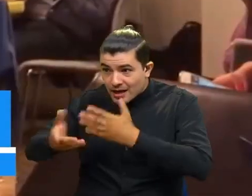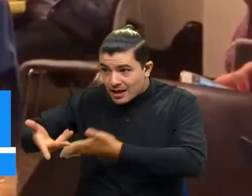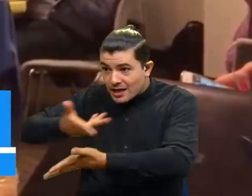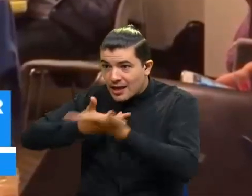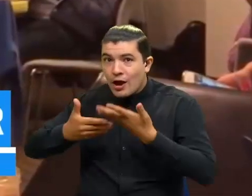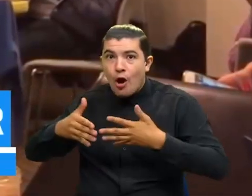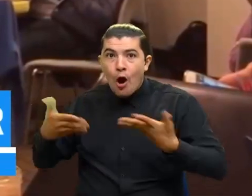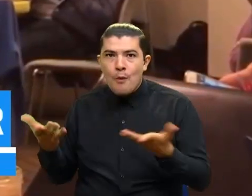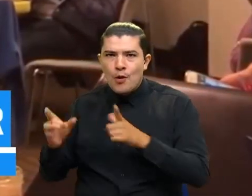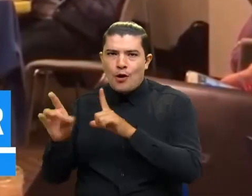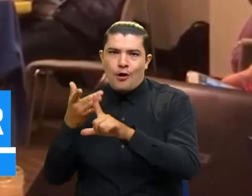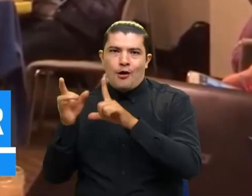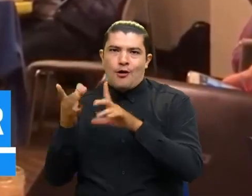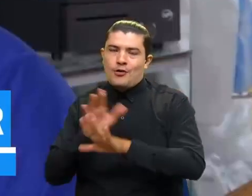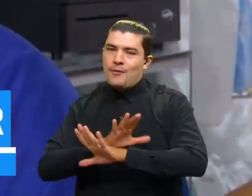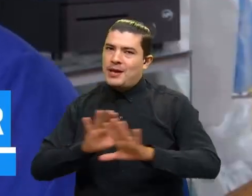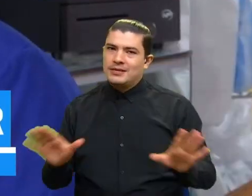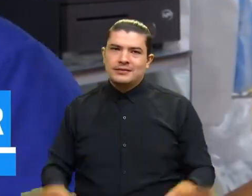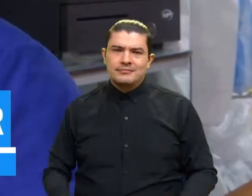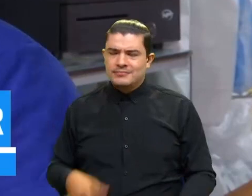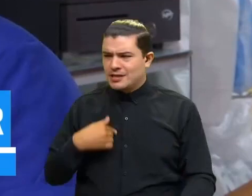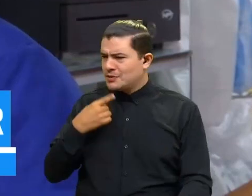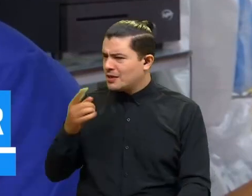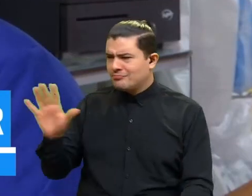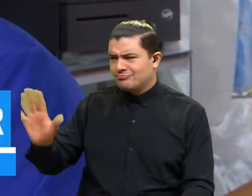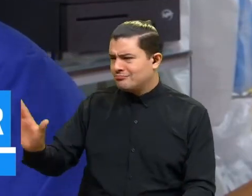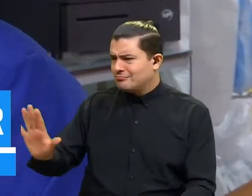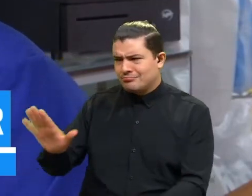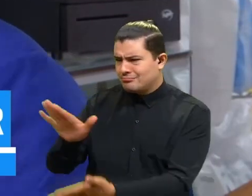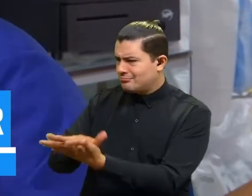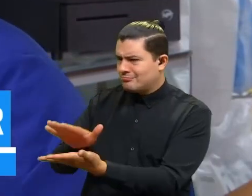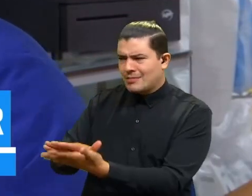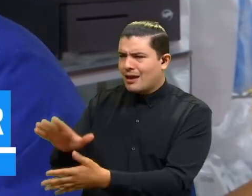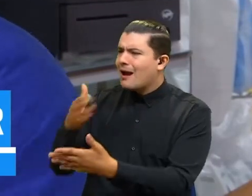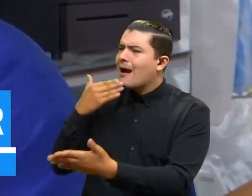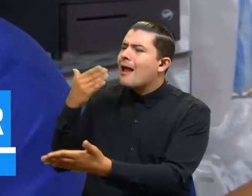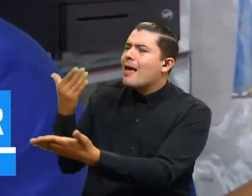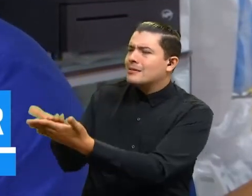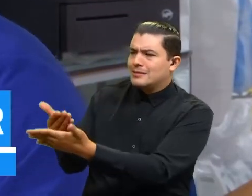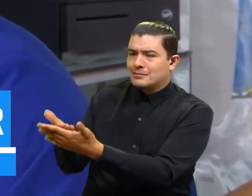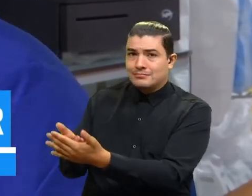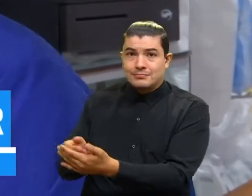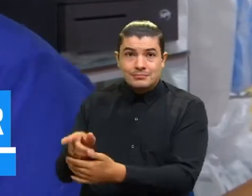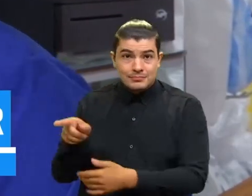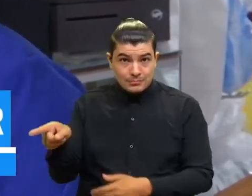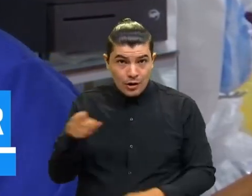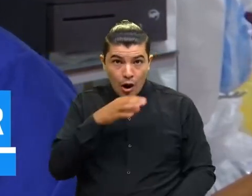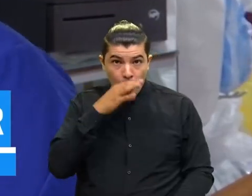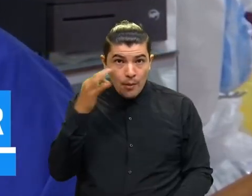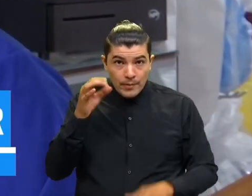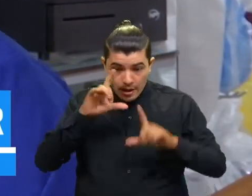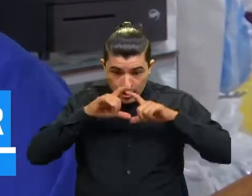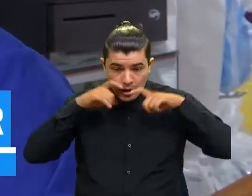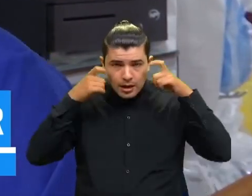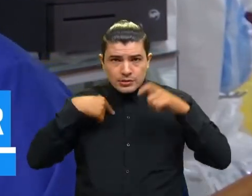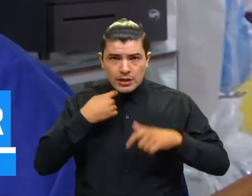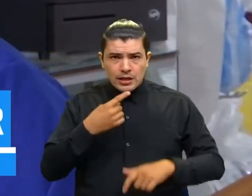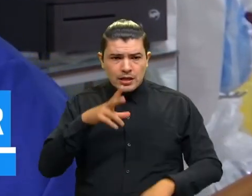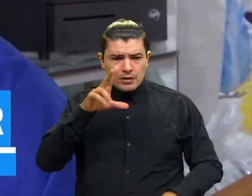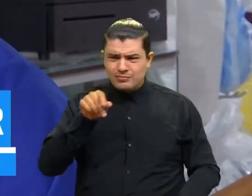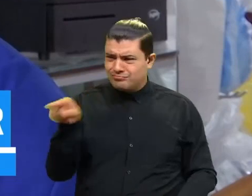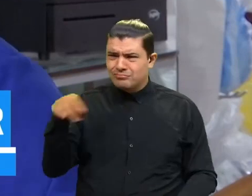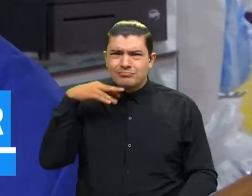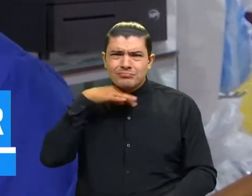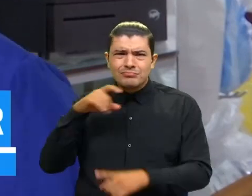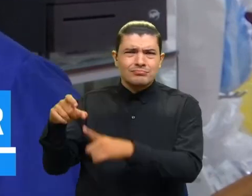manera digital es decirle que no que gracias y ya y así se evita porque incluso el señor sacó su careta cuando el día que no empezó a insultarme